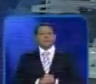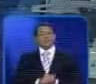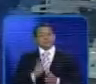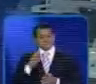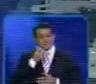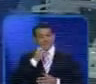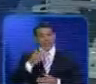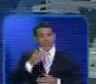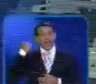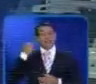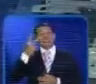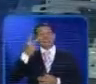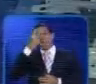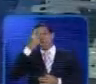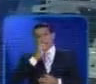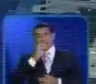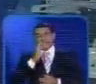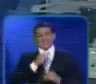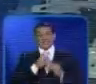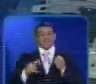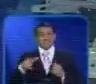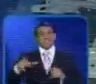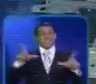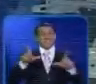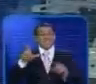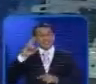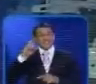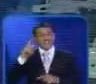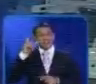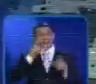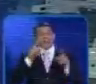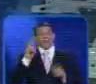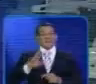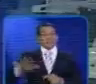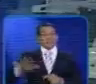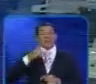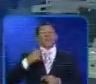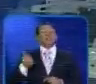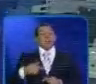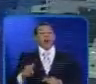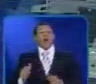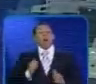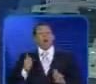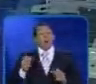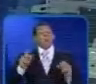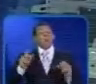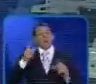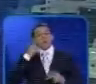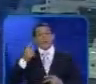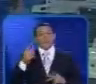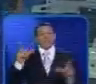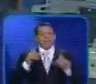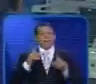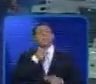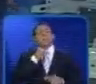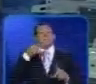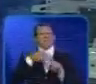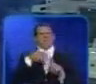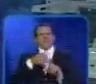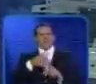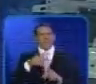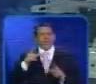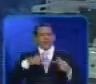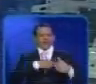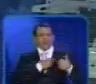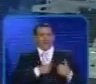Bien, y hace 2 años, tras la salida de la señal abierta, los venezolanos tuvieron la oportunidad de volver a ver en sus hogares el canal preferido en sus